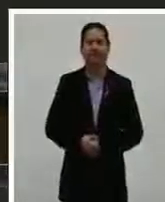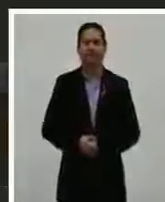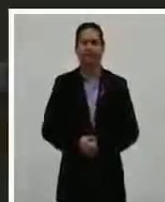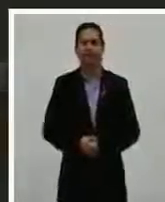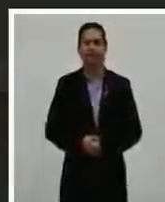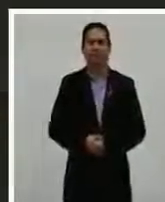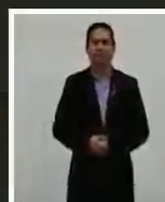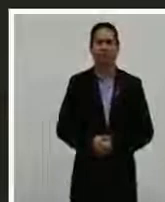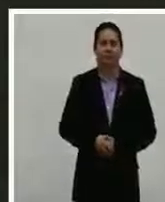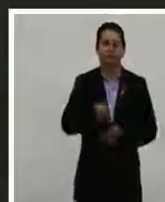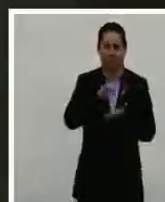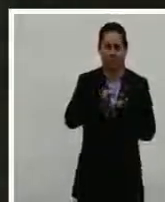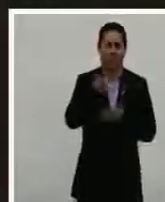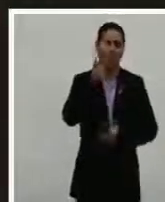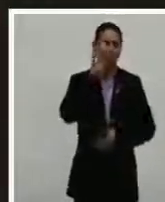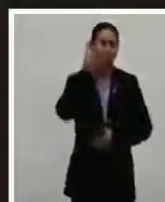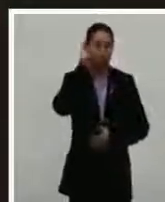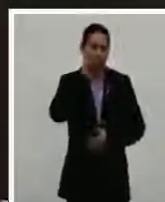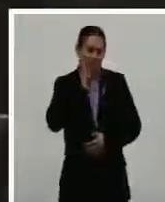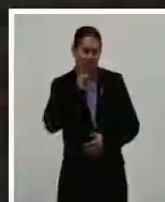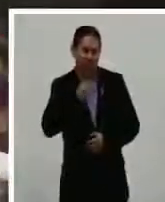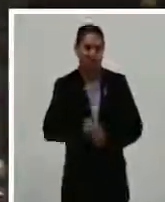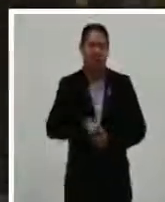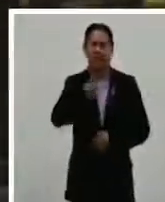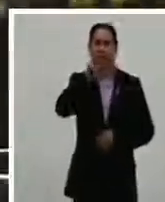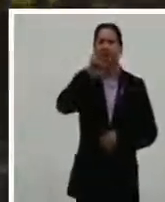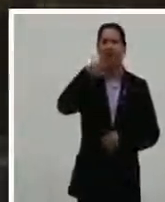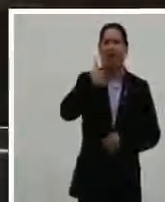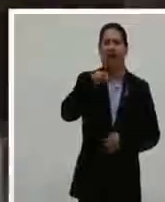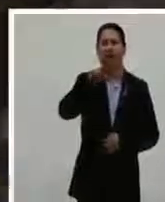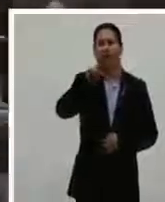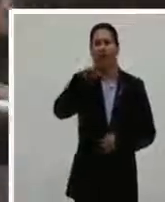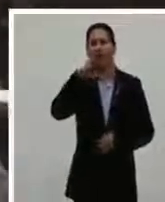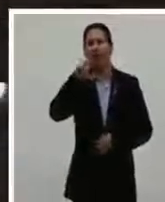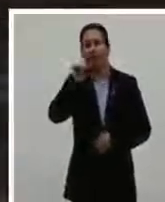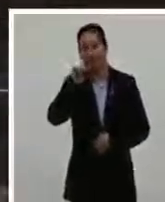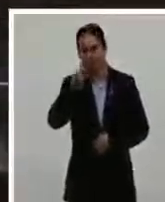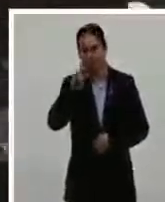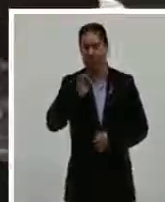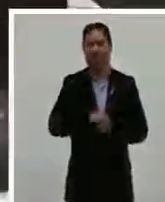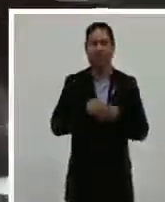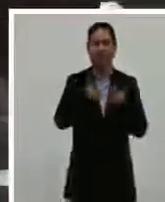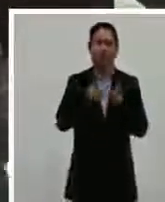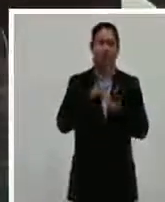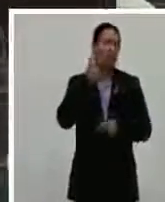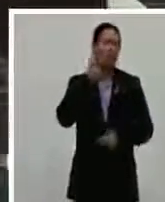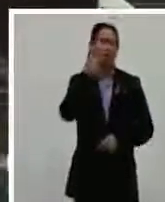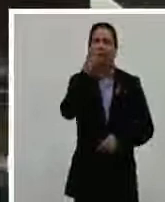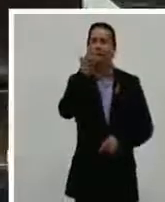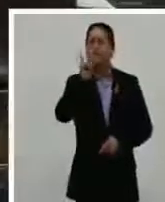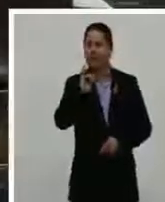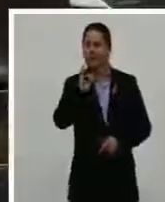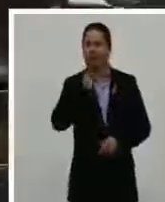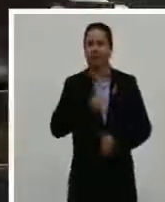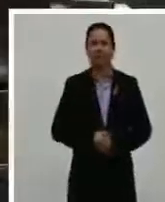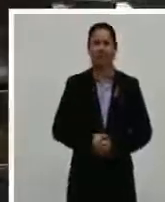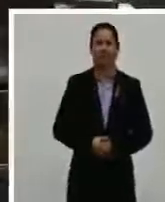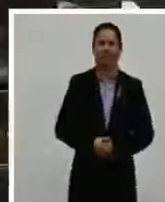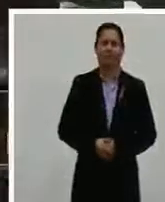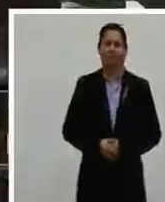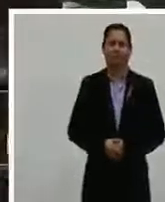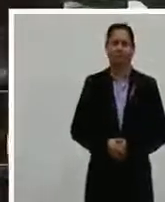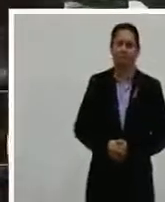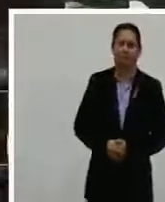muchas gracias diputada aída guadalén guadalupe jiménez es más del partido revolucionario institucional